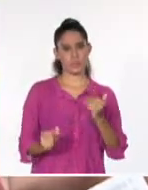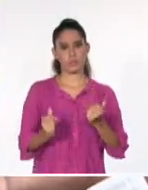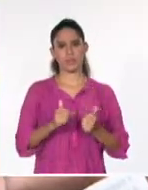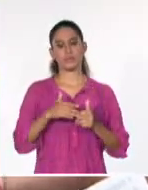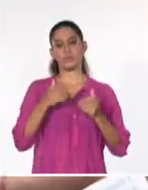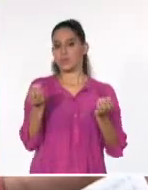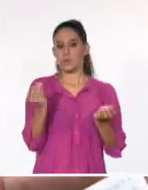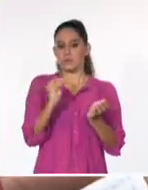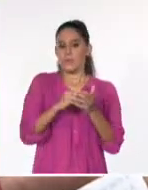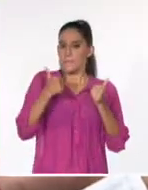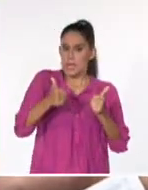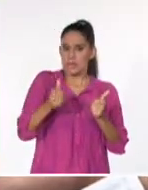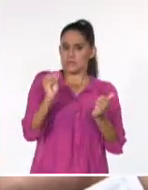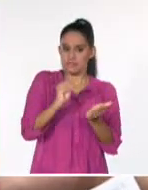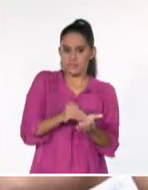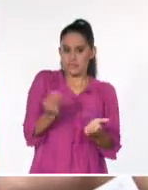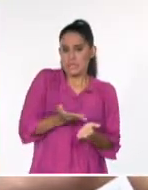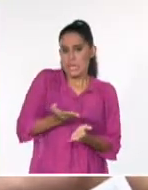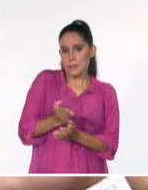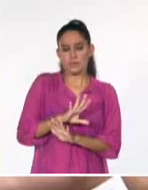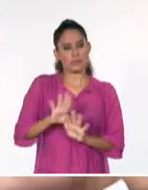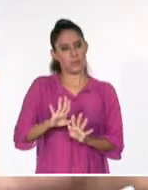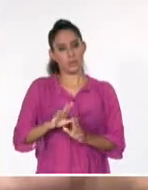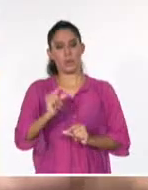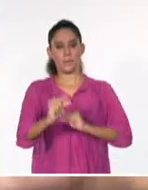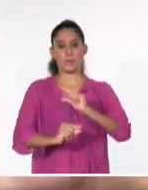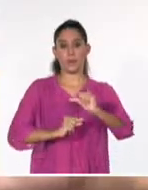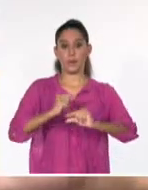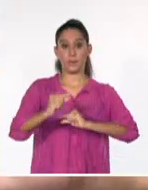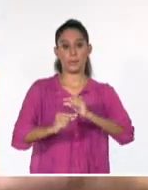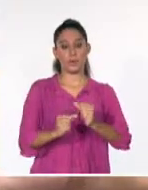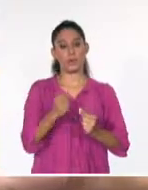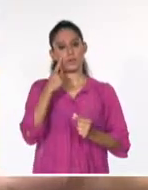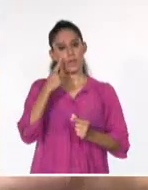sí ya en el transcurso del día se va a ir notando que va a